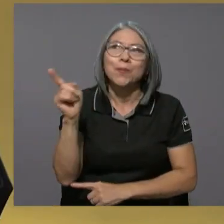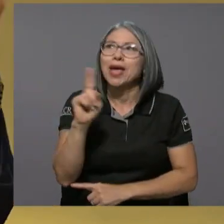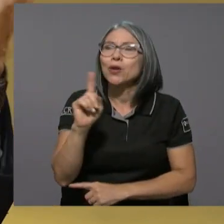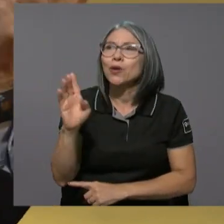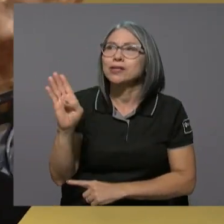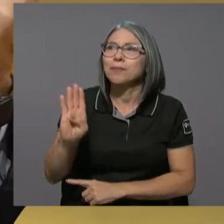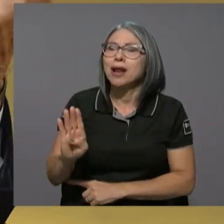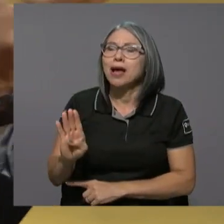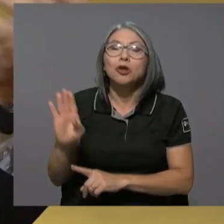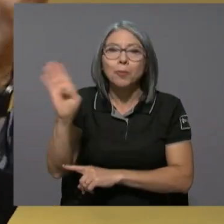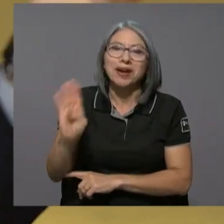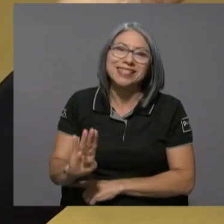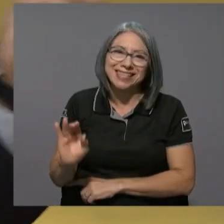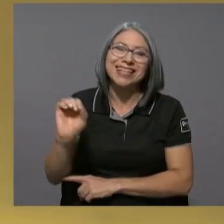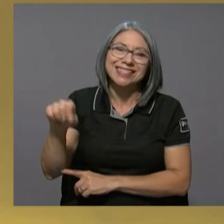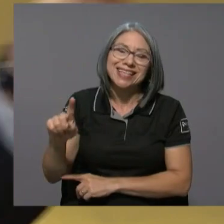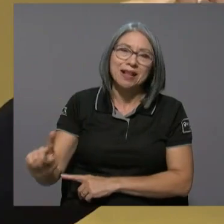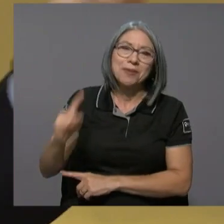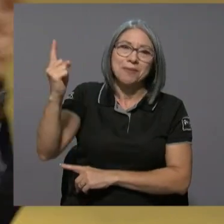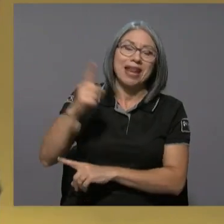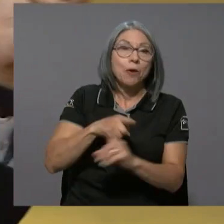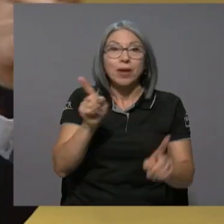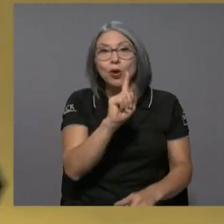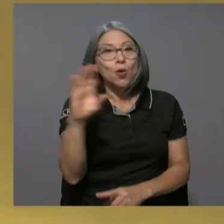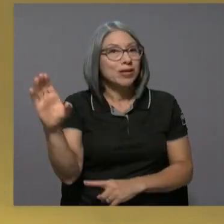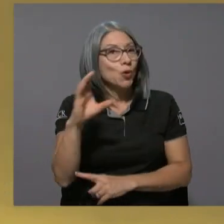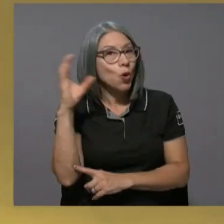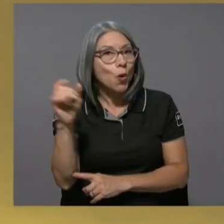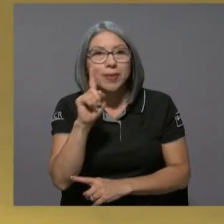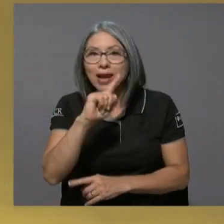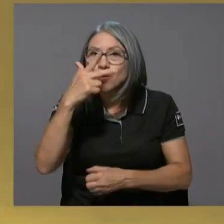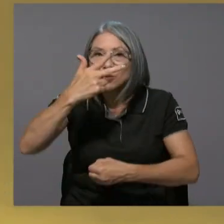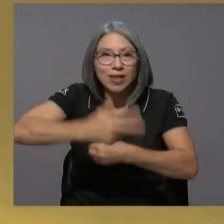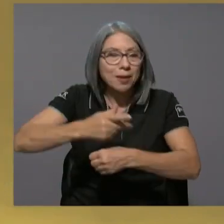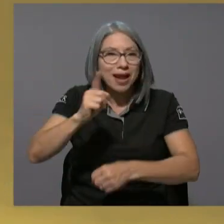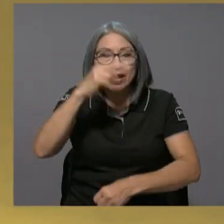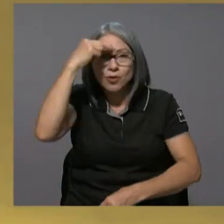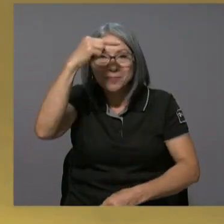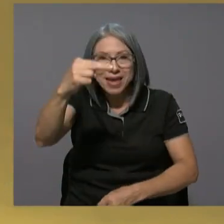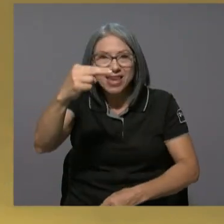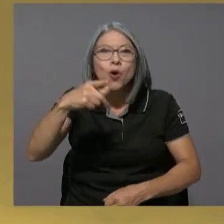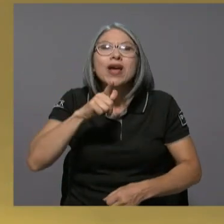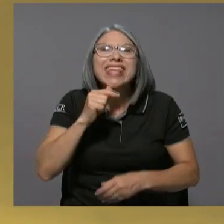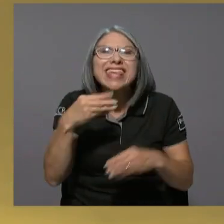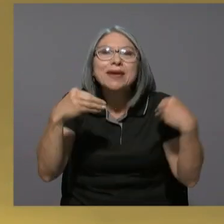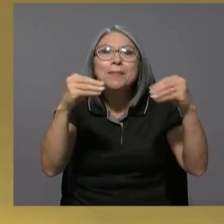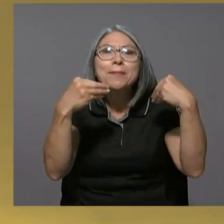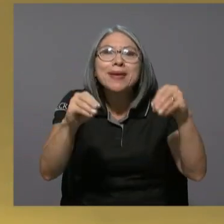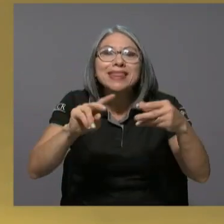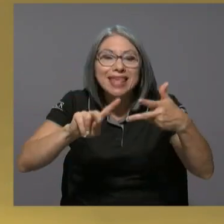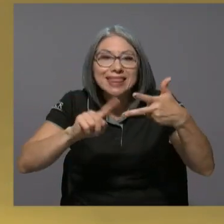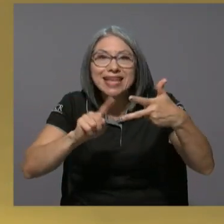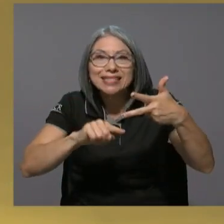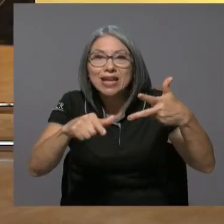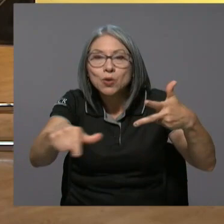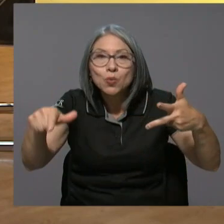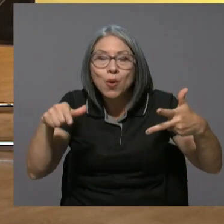sí es el primero, pero no es Colombia, no es Guatemala, no es México, no es Vietnam, donde yo no sé si toman